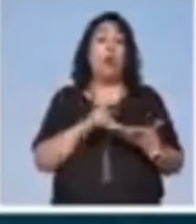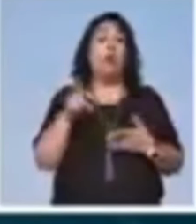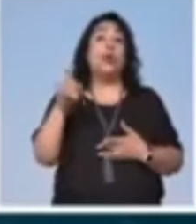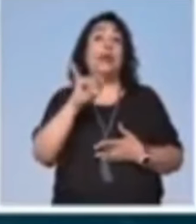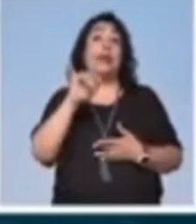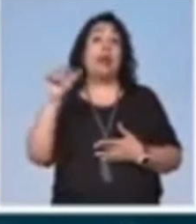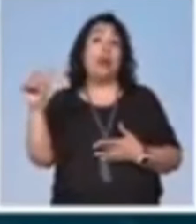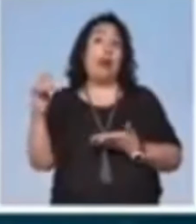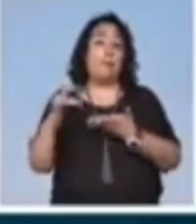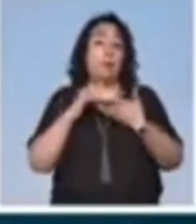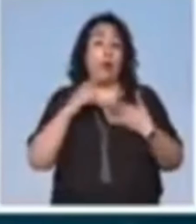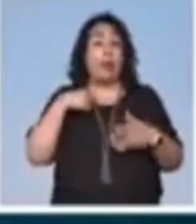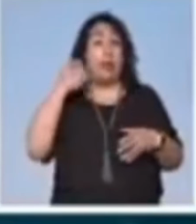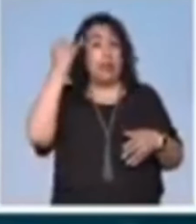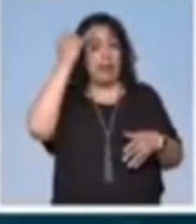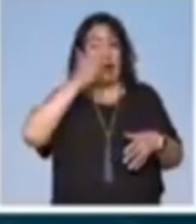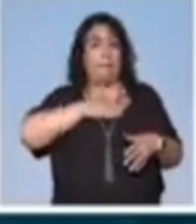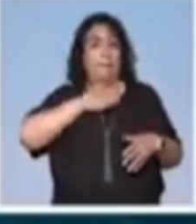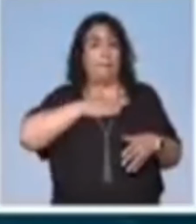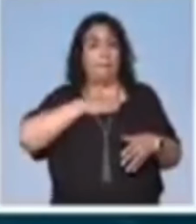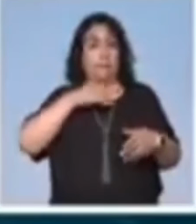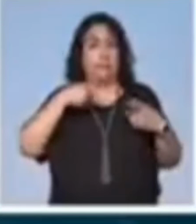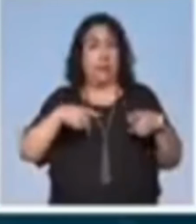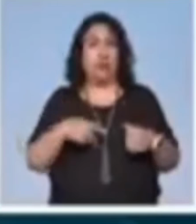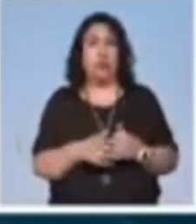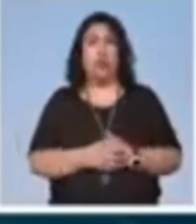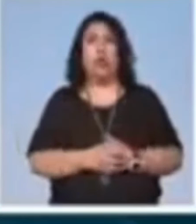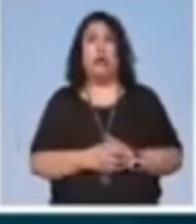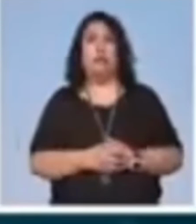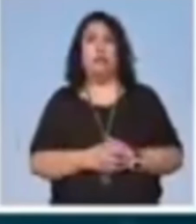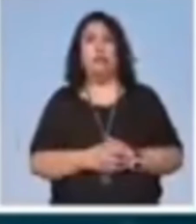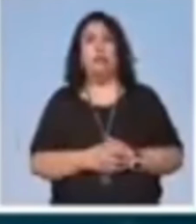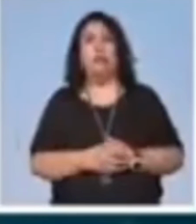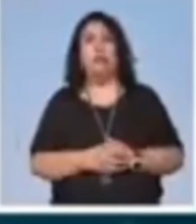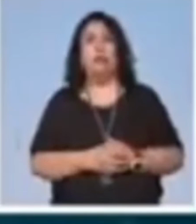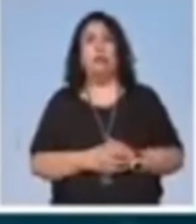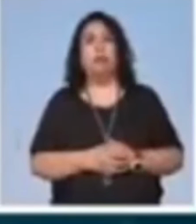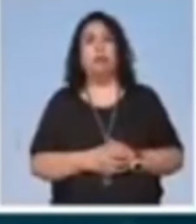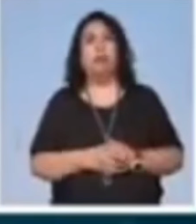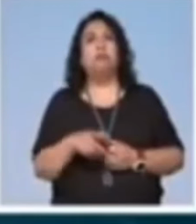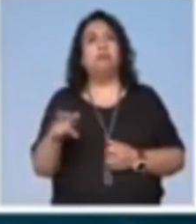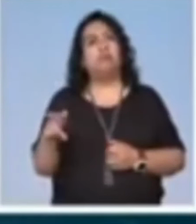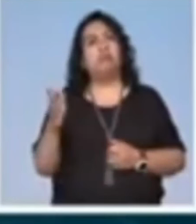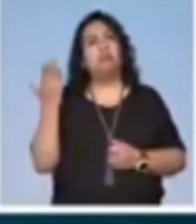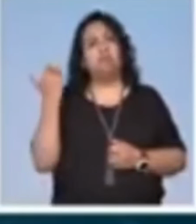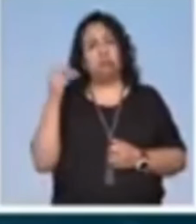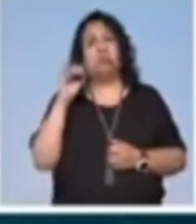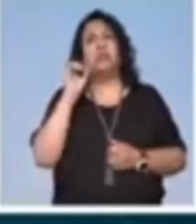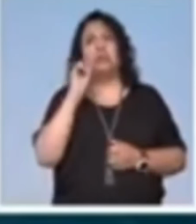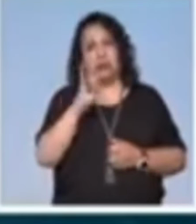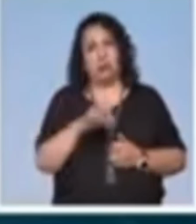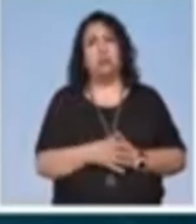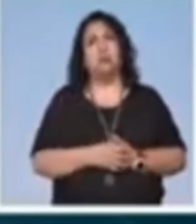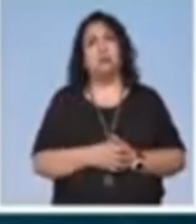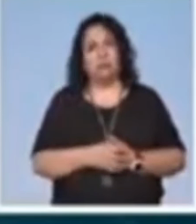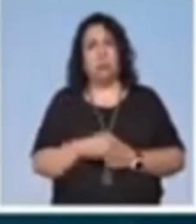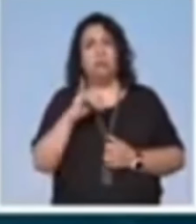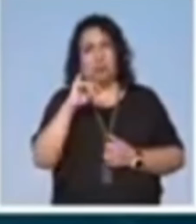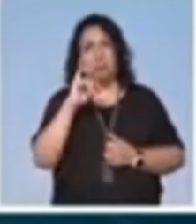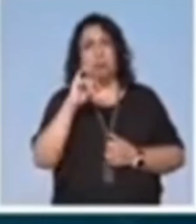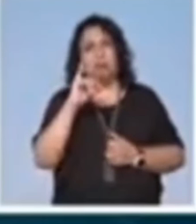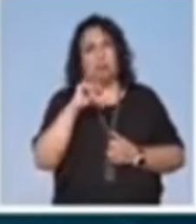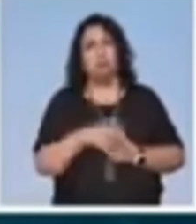inteligencia artificial, pero la idea la aportas. Pues, siendo concurrente con lo que dije antes, sí. Sí.